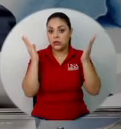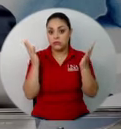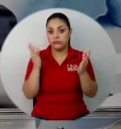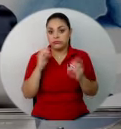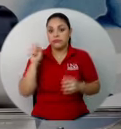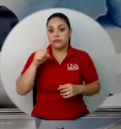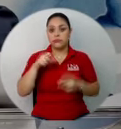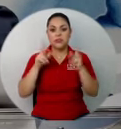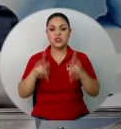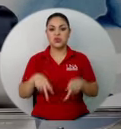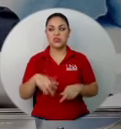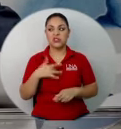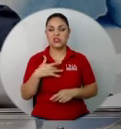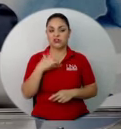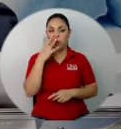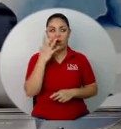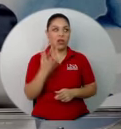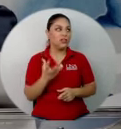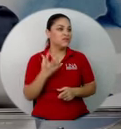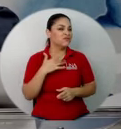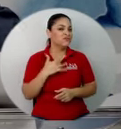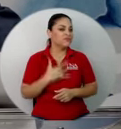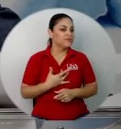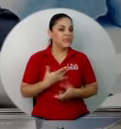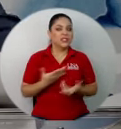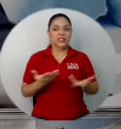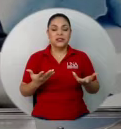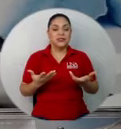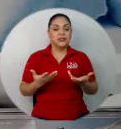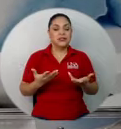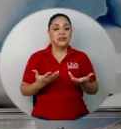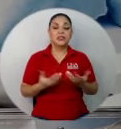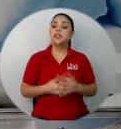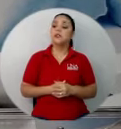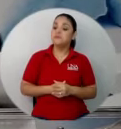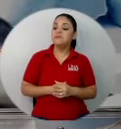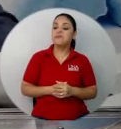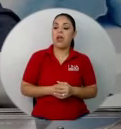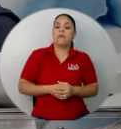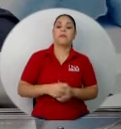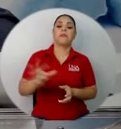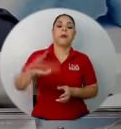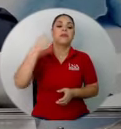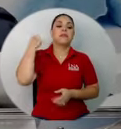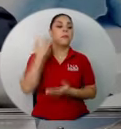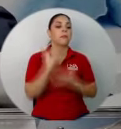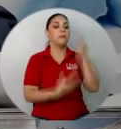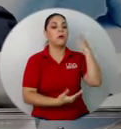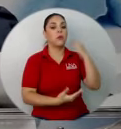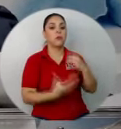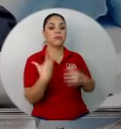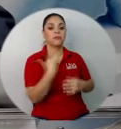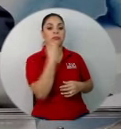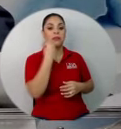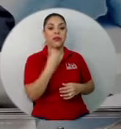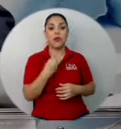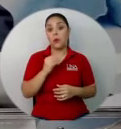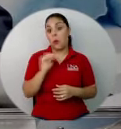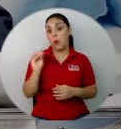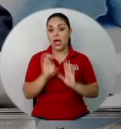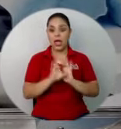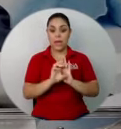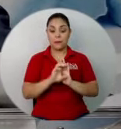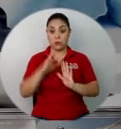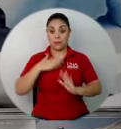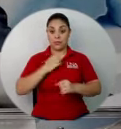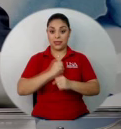¿Por qué no? Gente que esté desmotivada, enojada con la empresa, puede puede usar este tipo de prácticas. A las